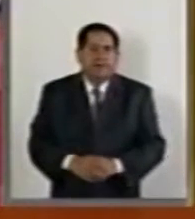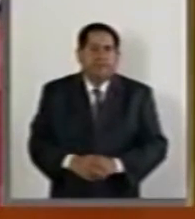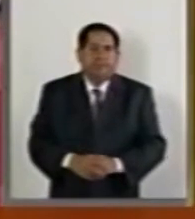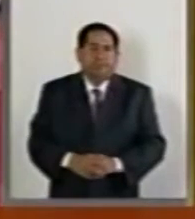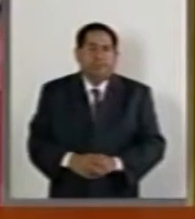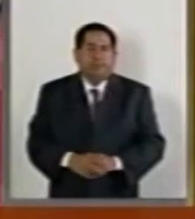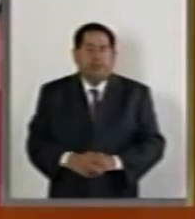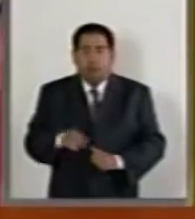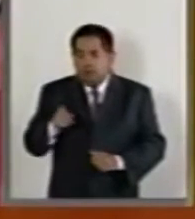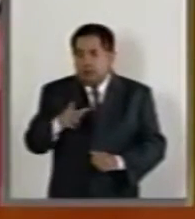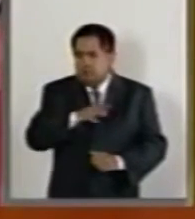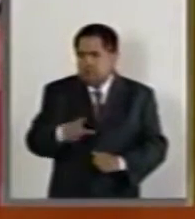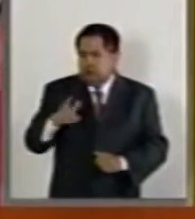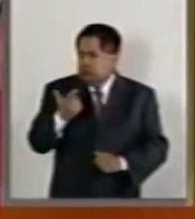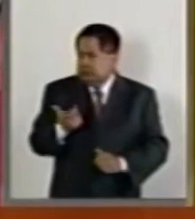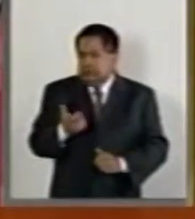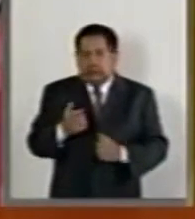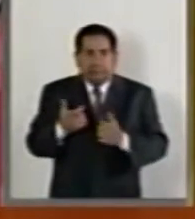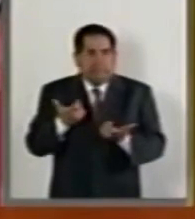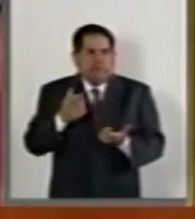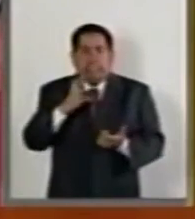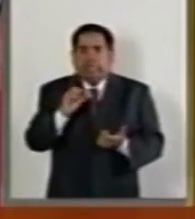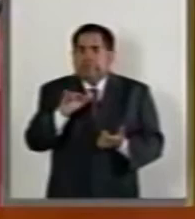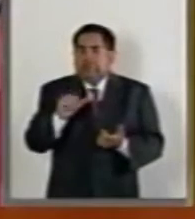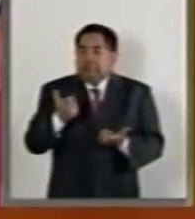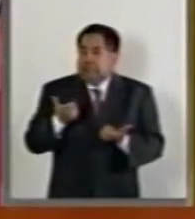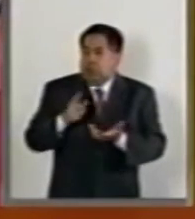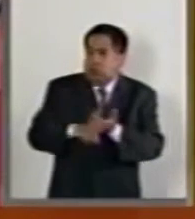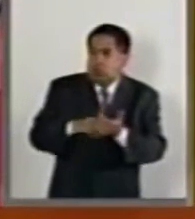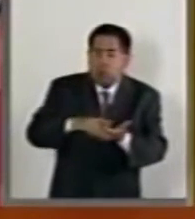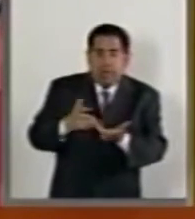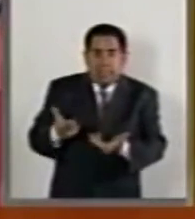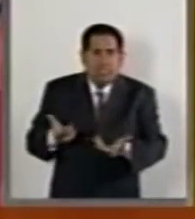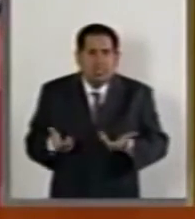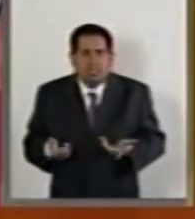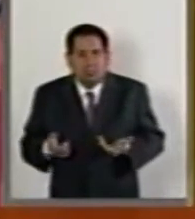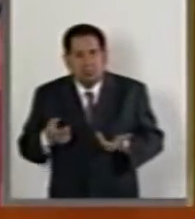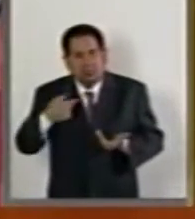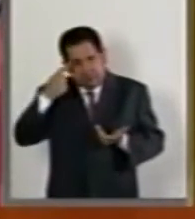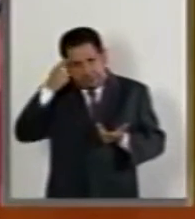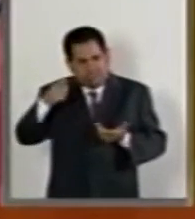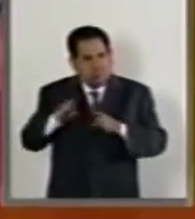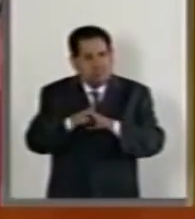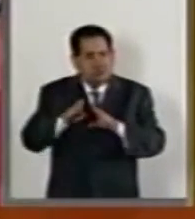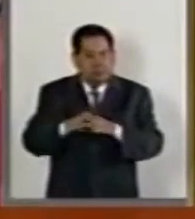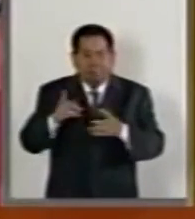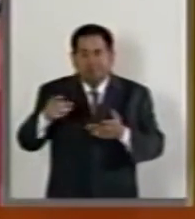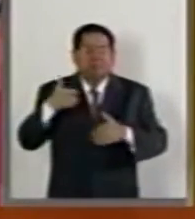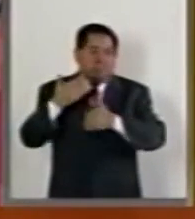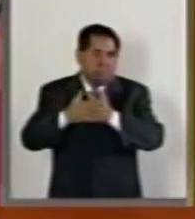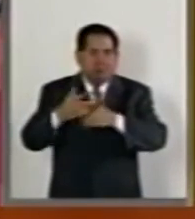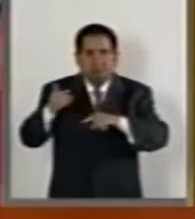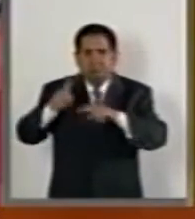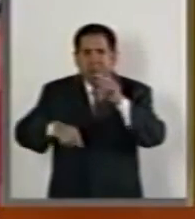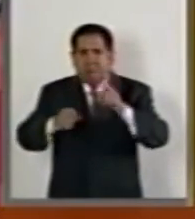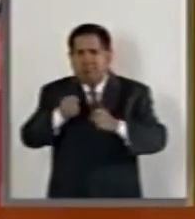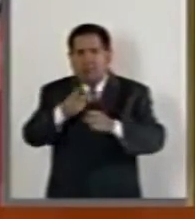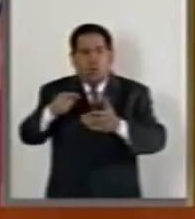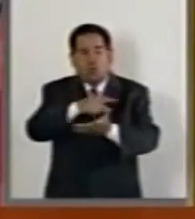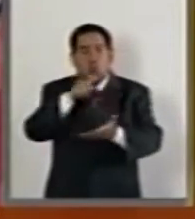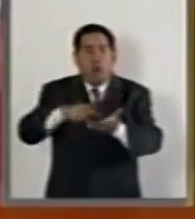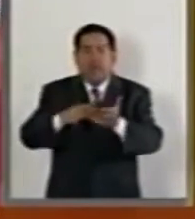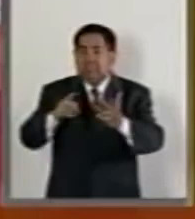Este hecho de crisis financiera tiene como resultado además el desmantelamiento de áreas